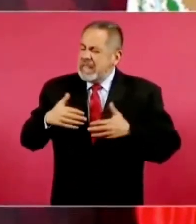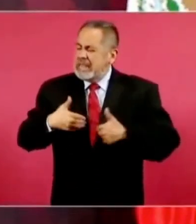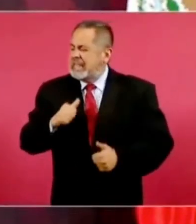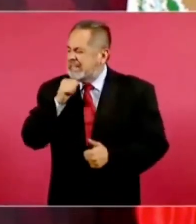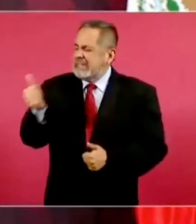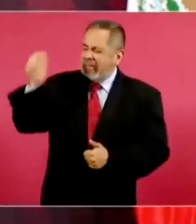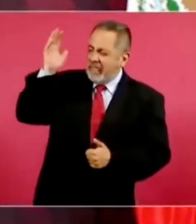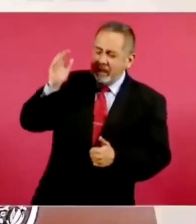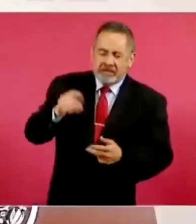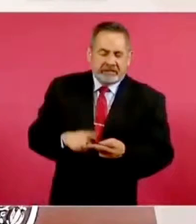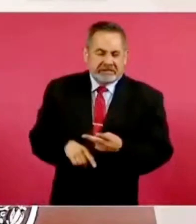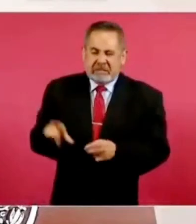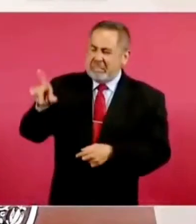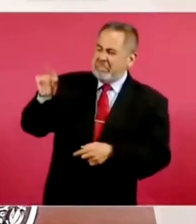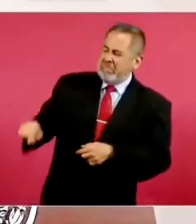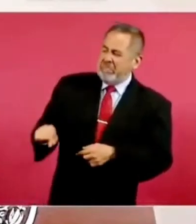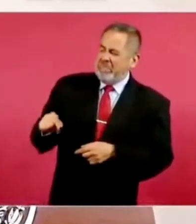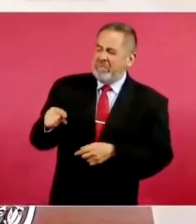villano,